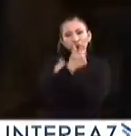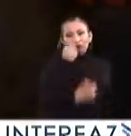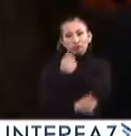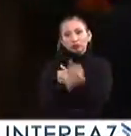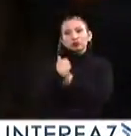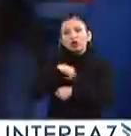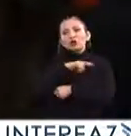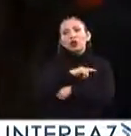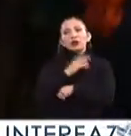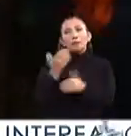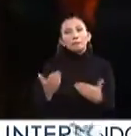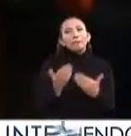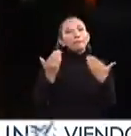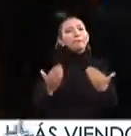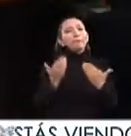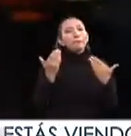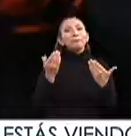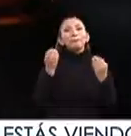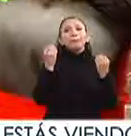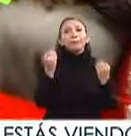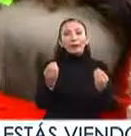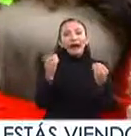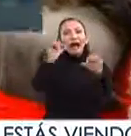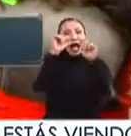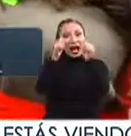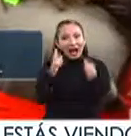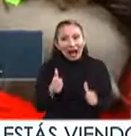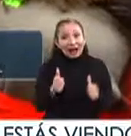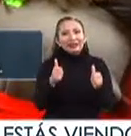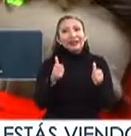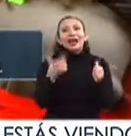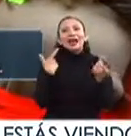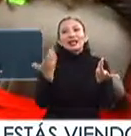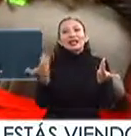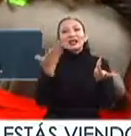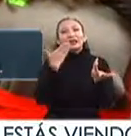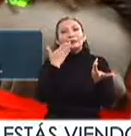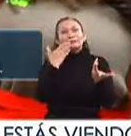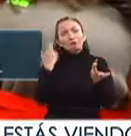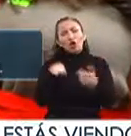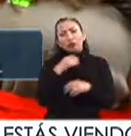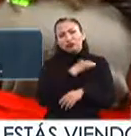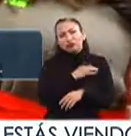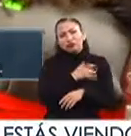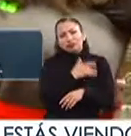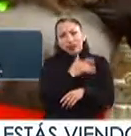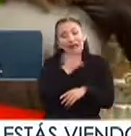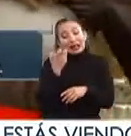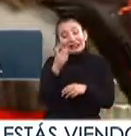A nosotros nos motiva mucho el arte y celebrar, yo pienso